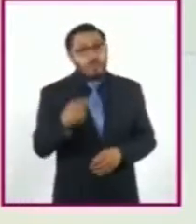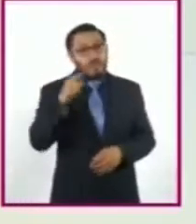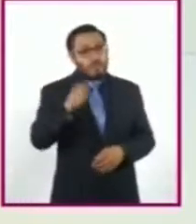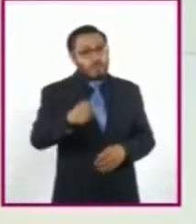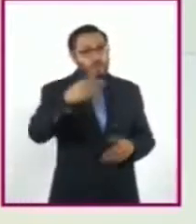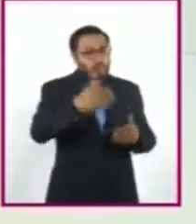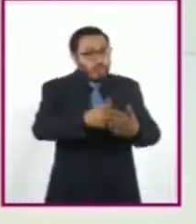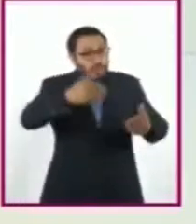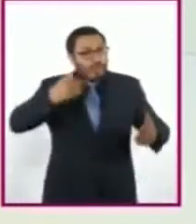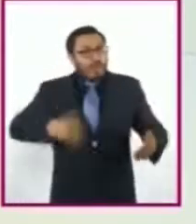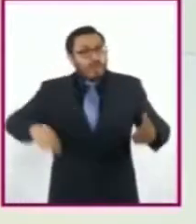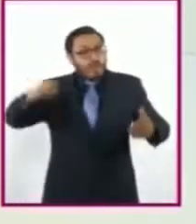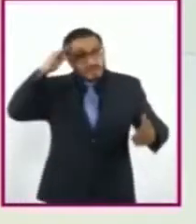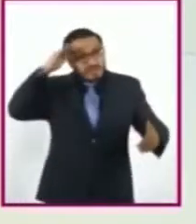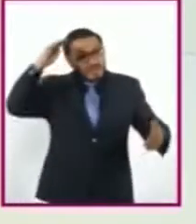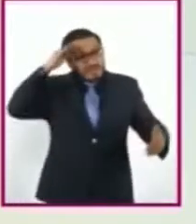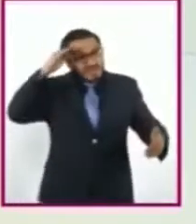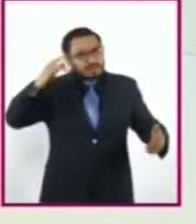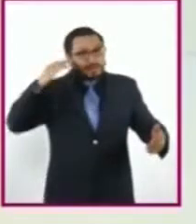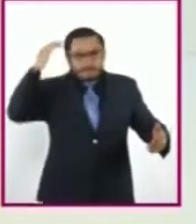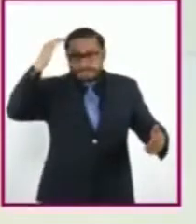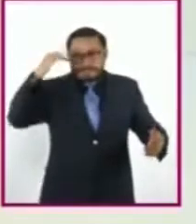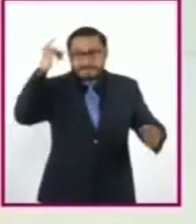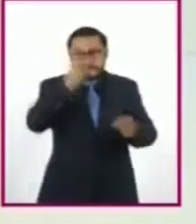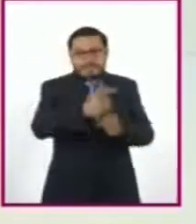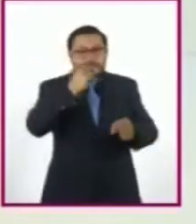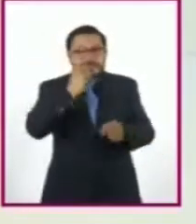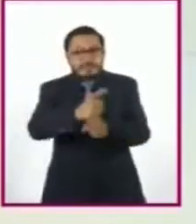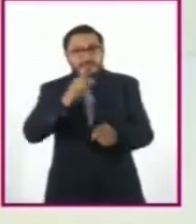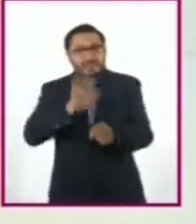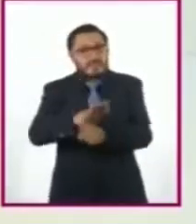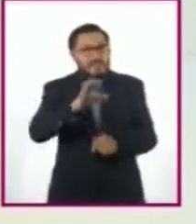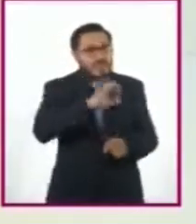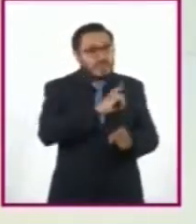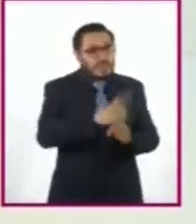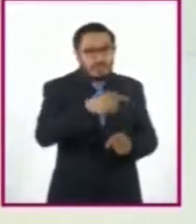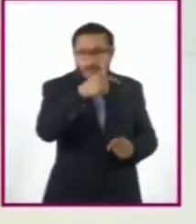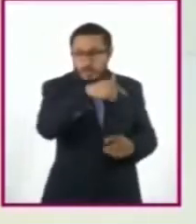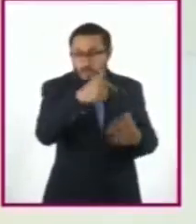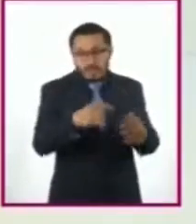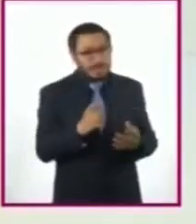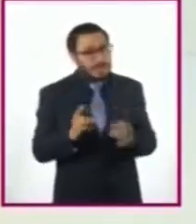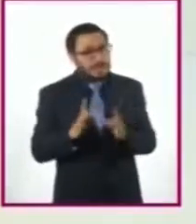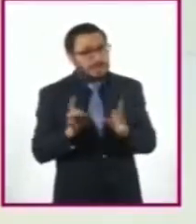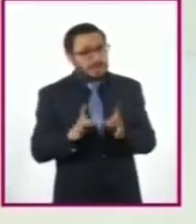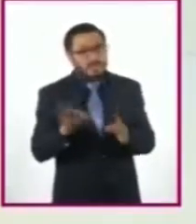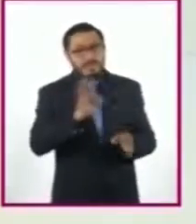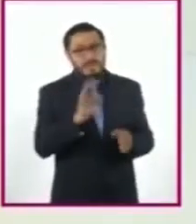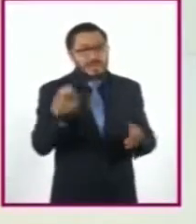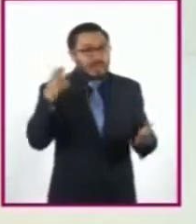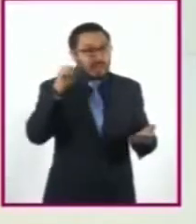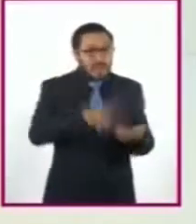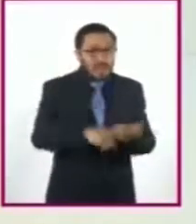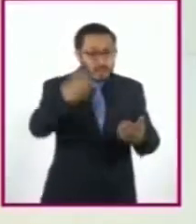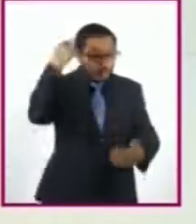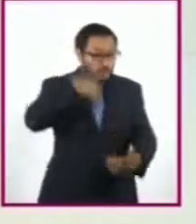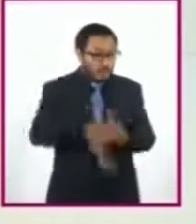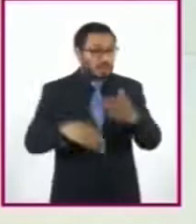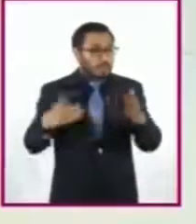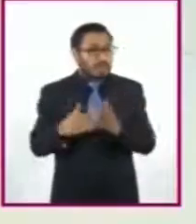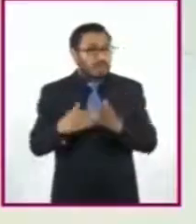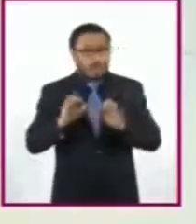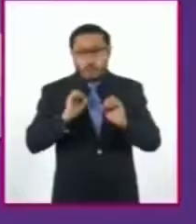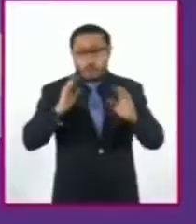anticiparnos identificando estos factores. Puede haber obstáculos internos y externos.